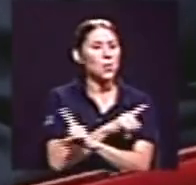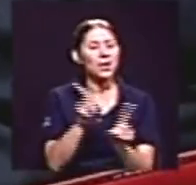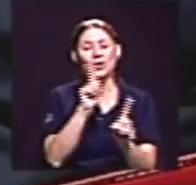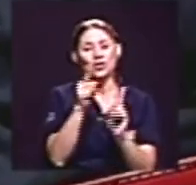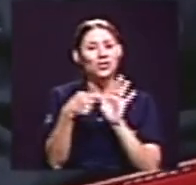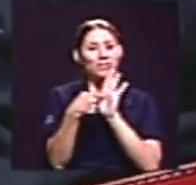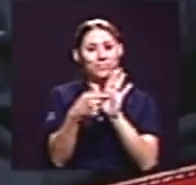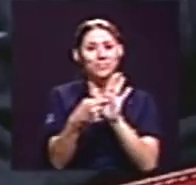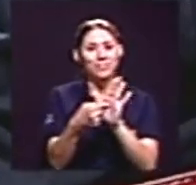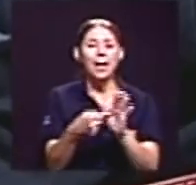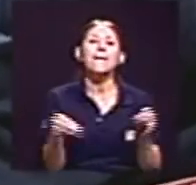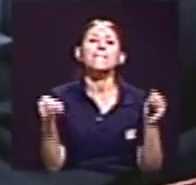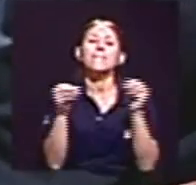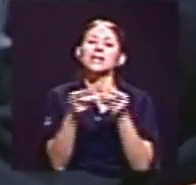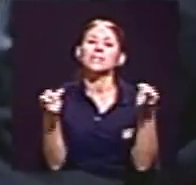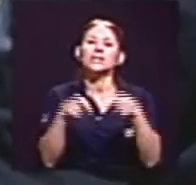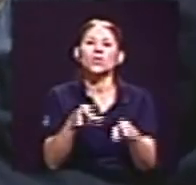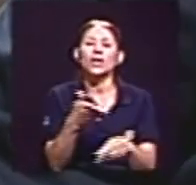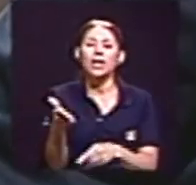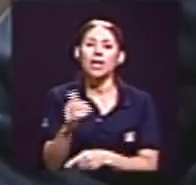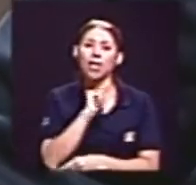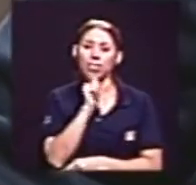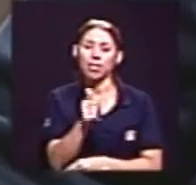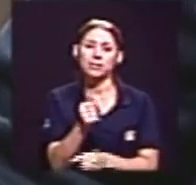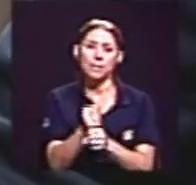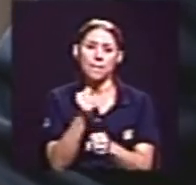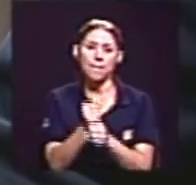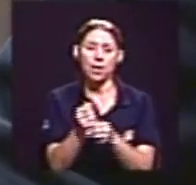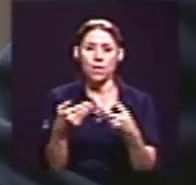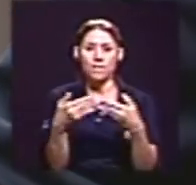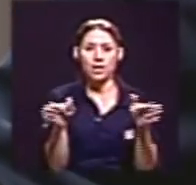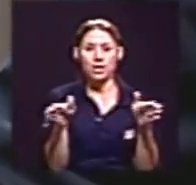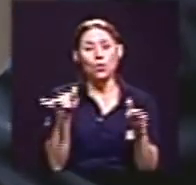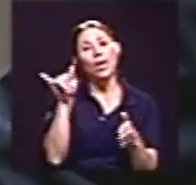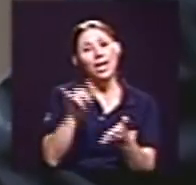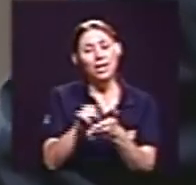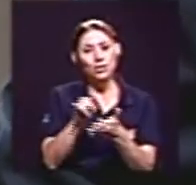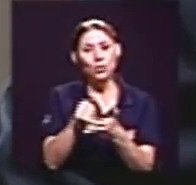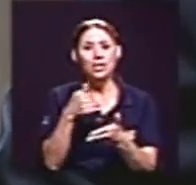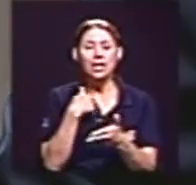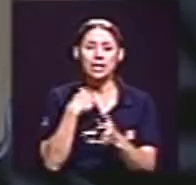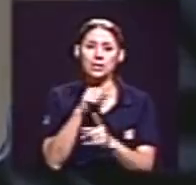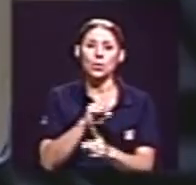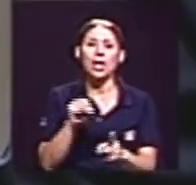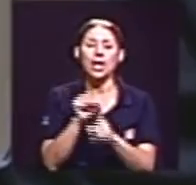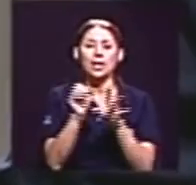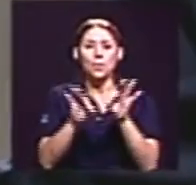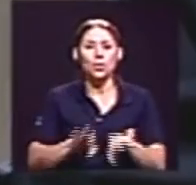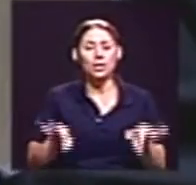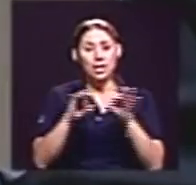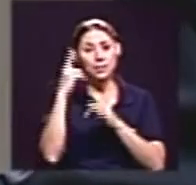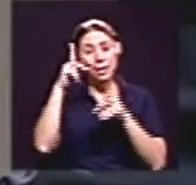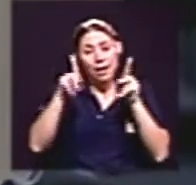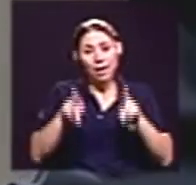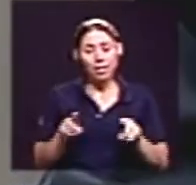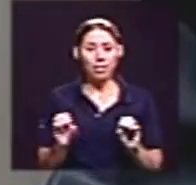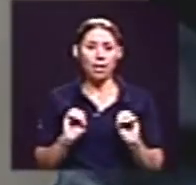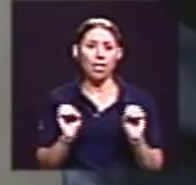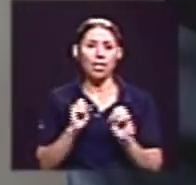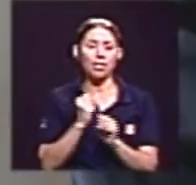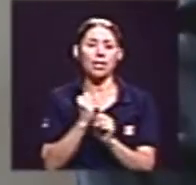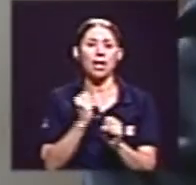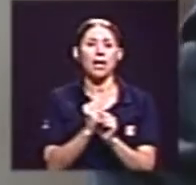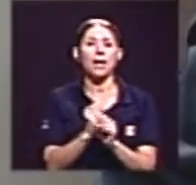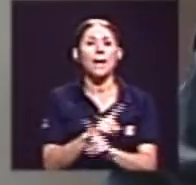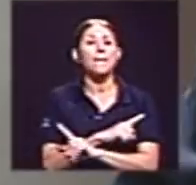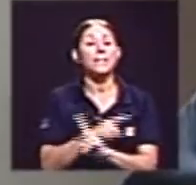mucho más en el desempleo abierto. Y eso tiene implicaciones importantes, sobre todo para la gente que quedó desempleada.